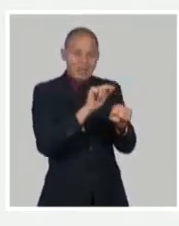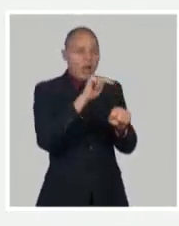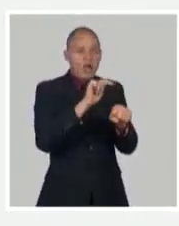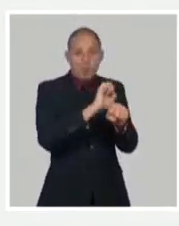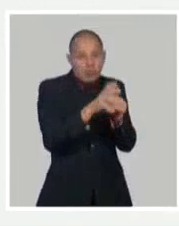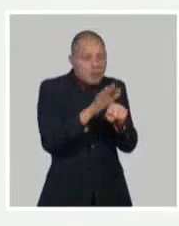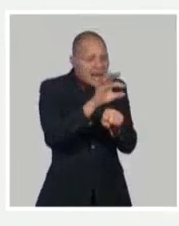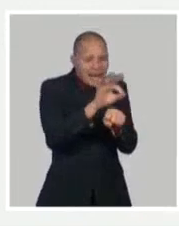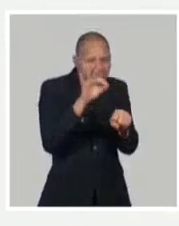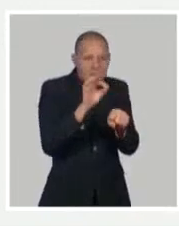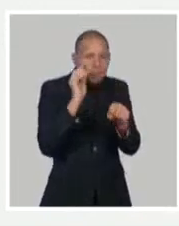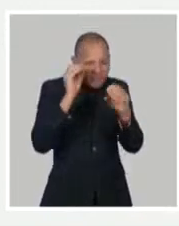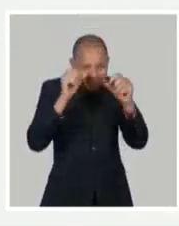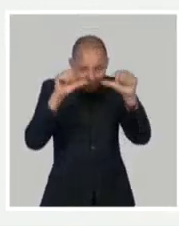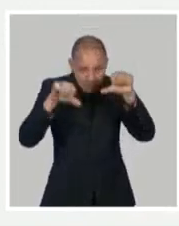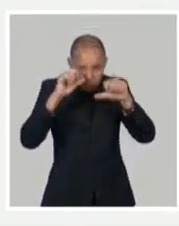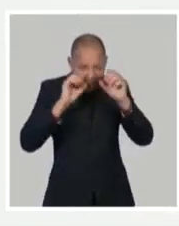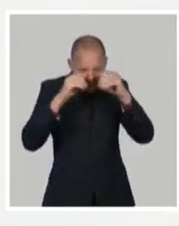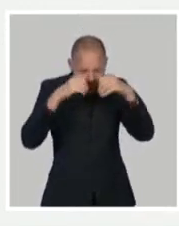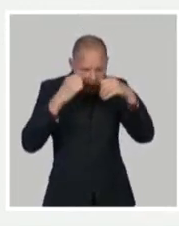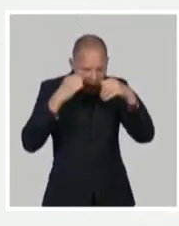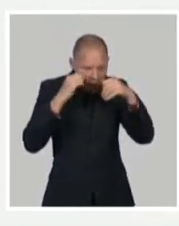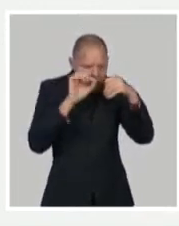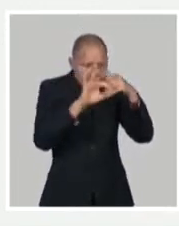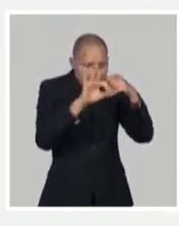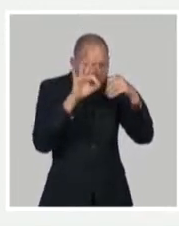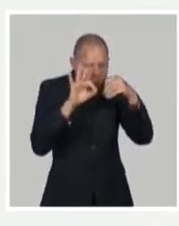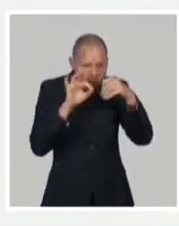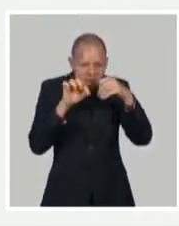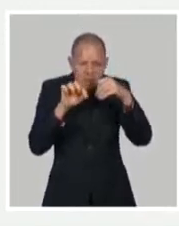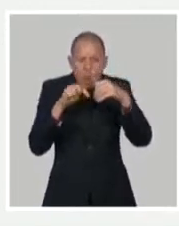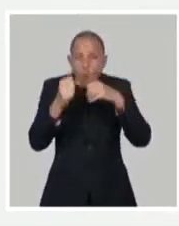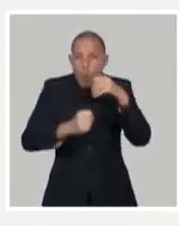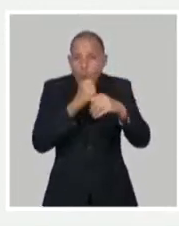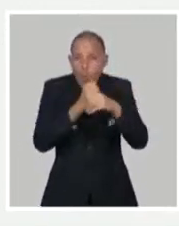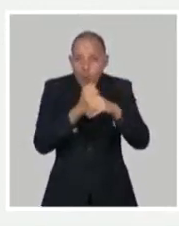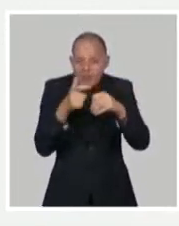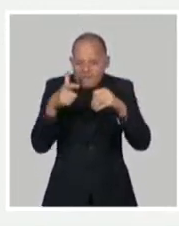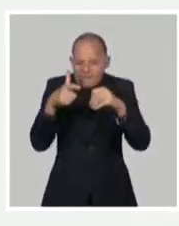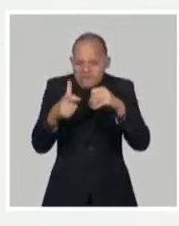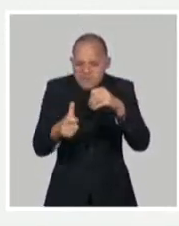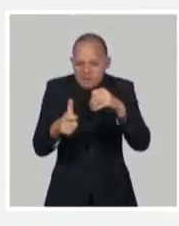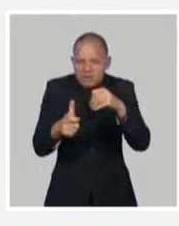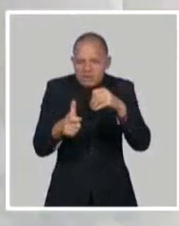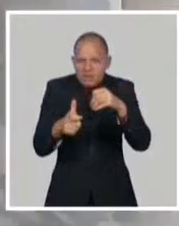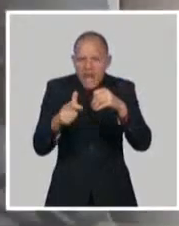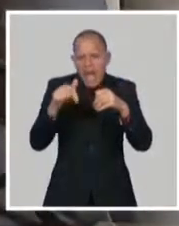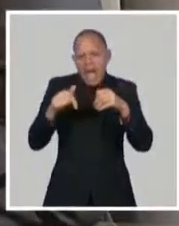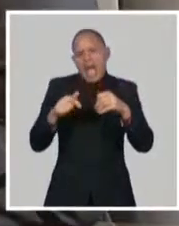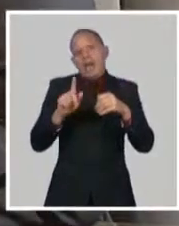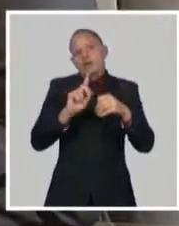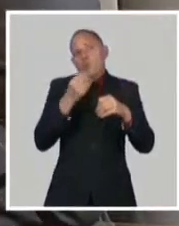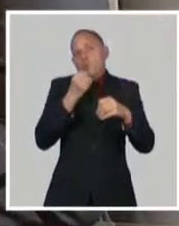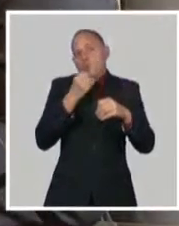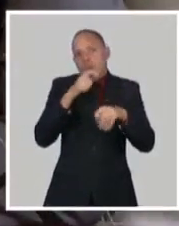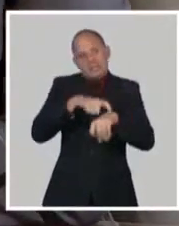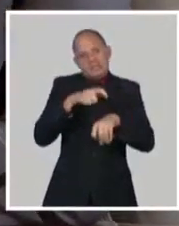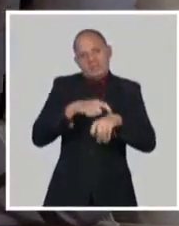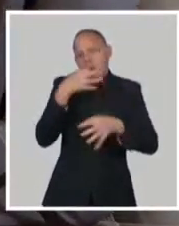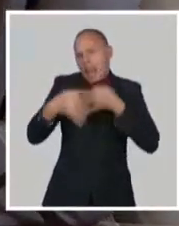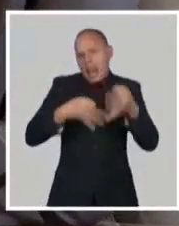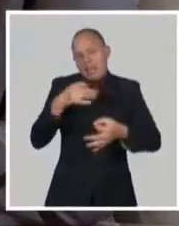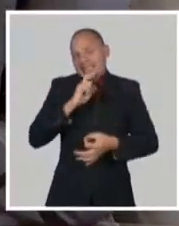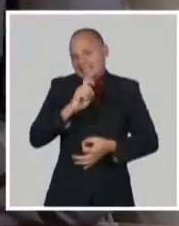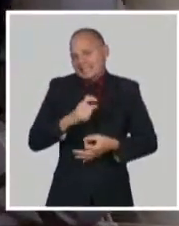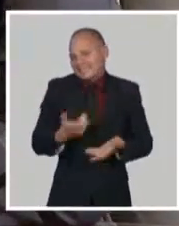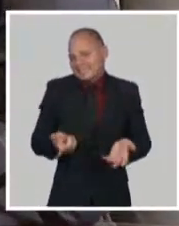También tenemos resultados de neutralización viral, que en este caso no hemos querido traerlos todo completo porque no es tan completo, es un